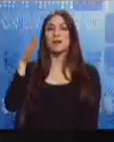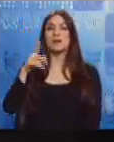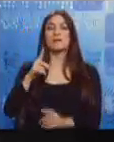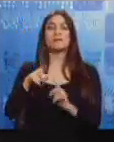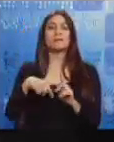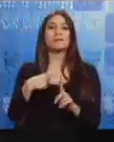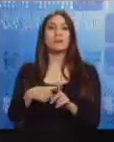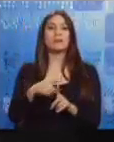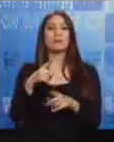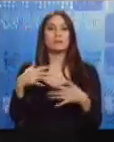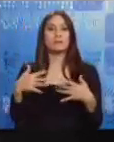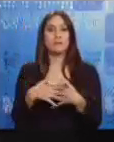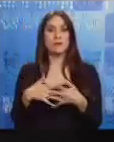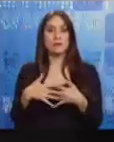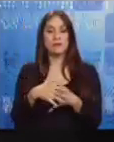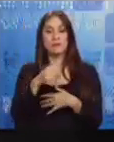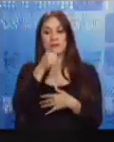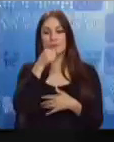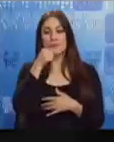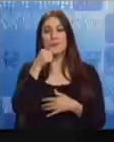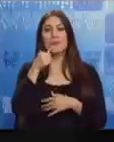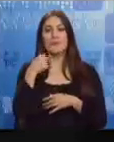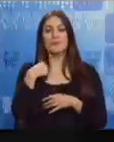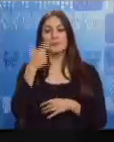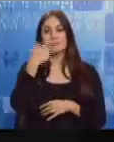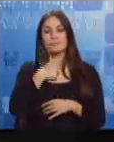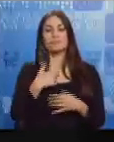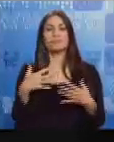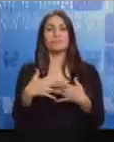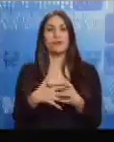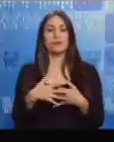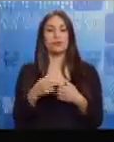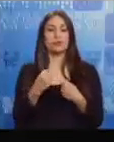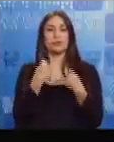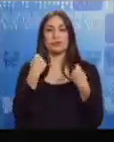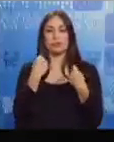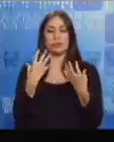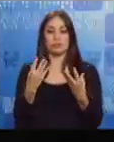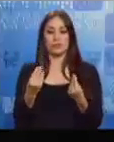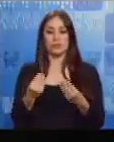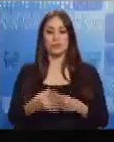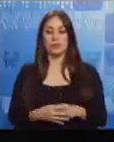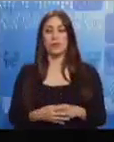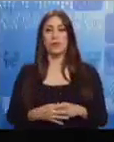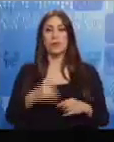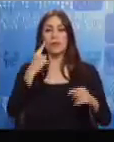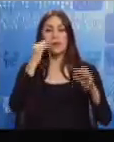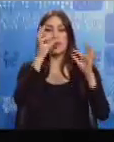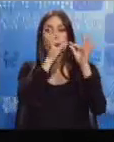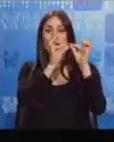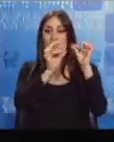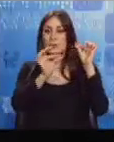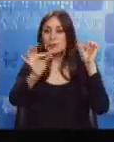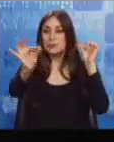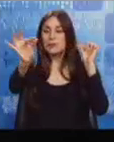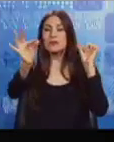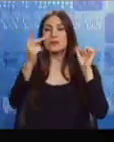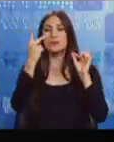todas maneras el pánico lo coge a uno fuertemente, el susto. Solamente una línea arrancada y aquí quien ha habido